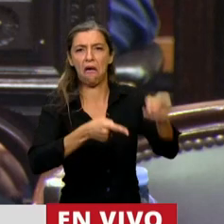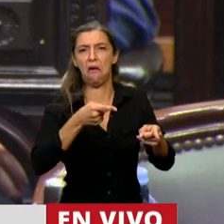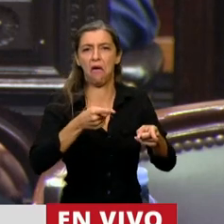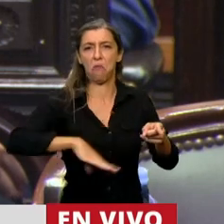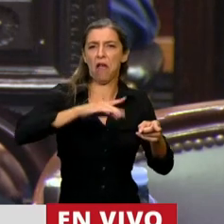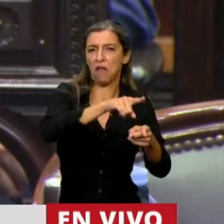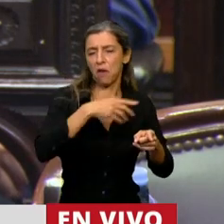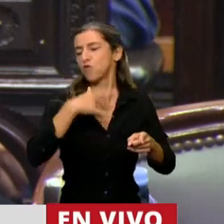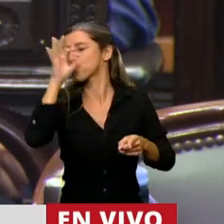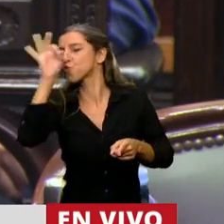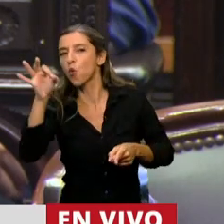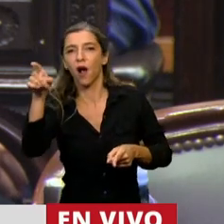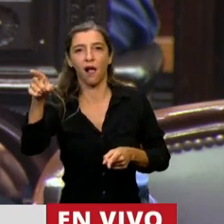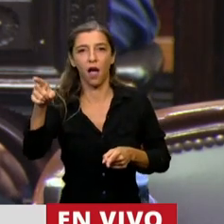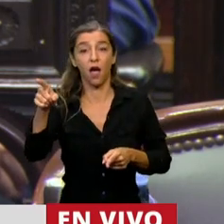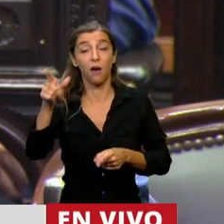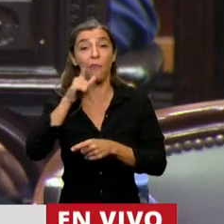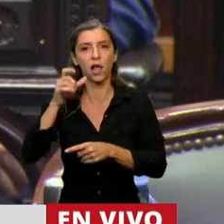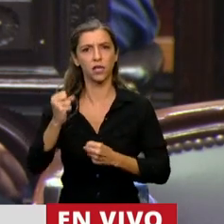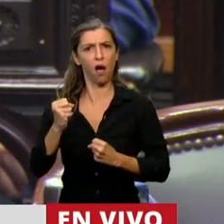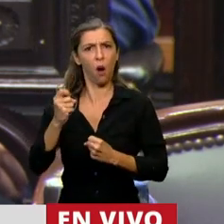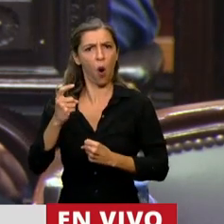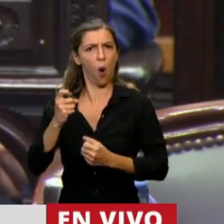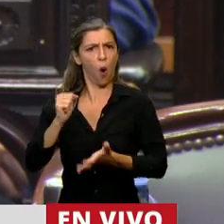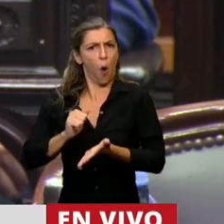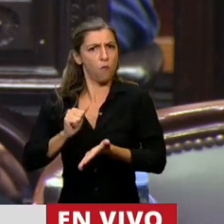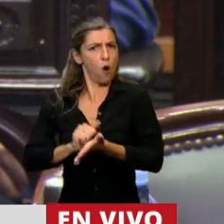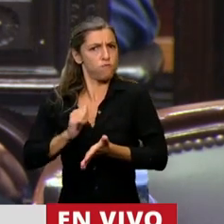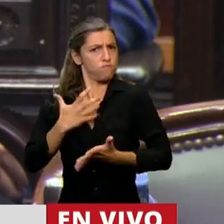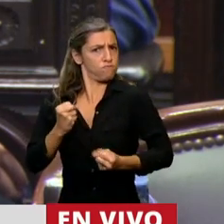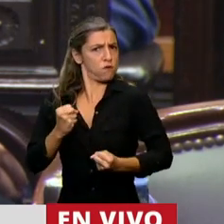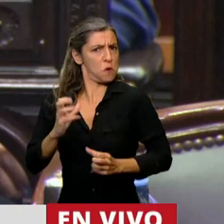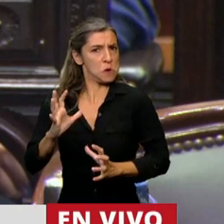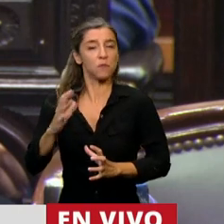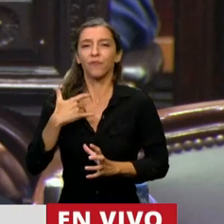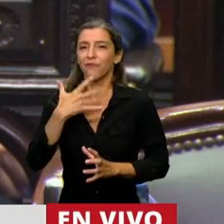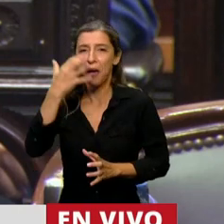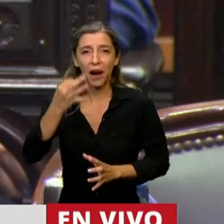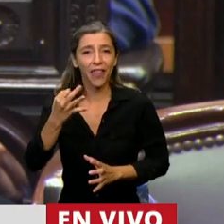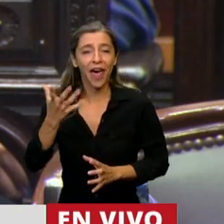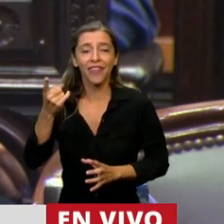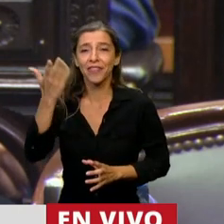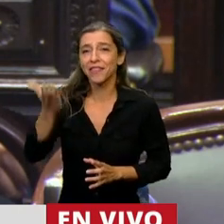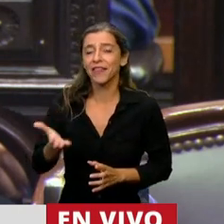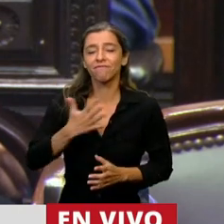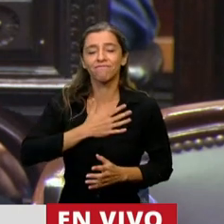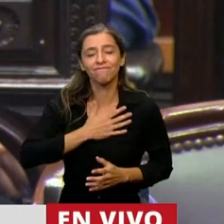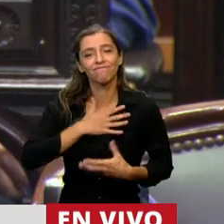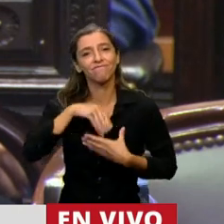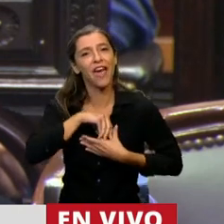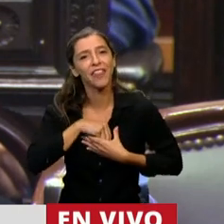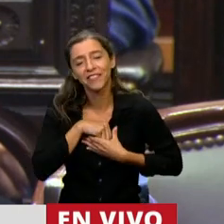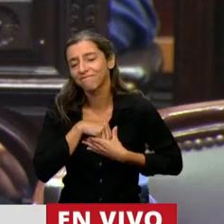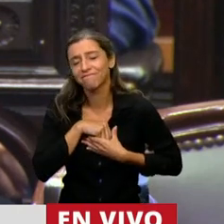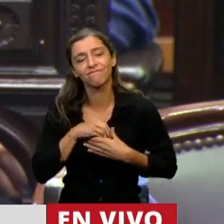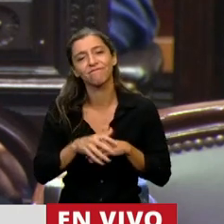parecía duro, era un tipo íntimamente profundo y amigo, y